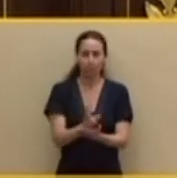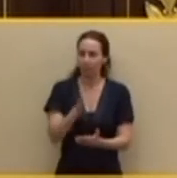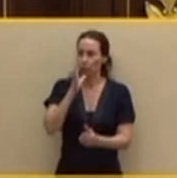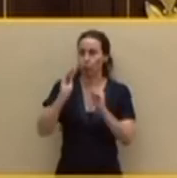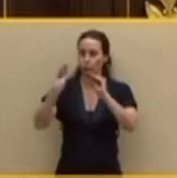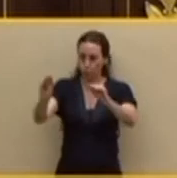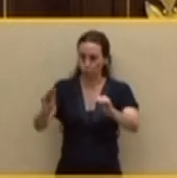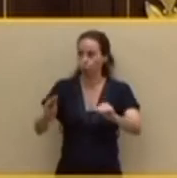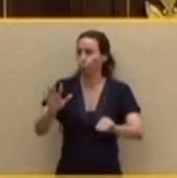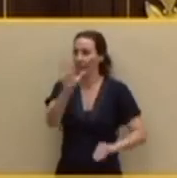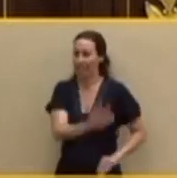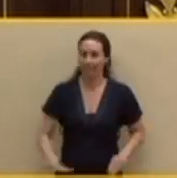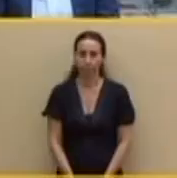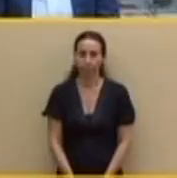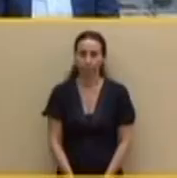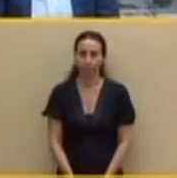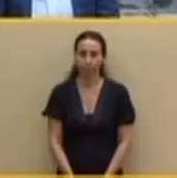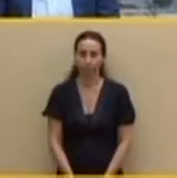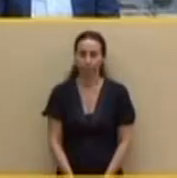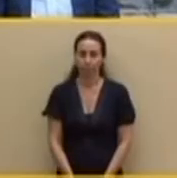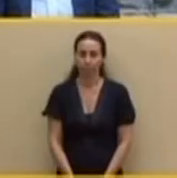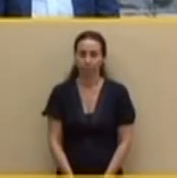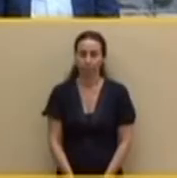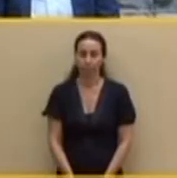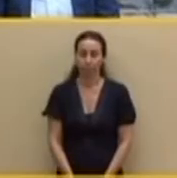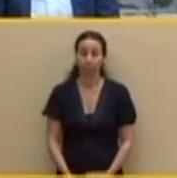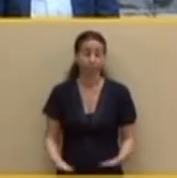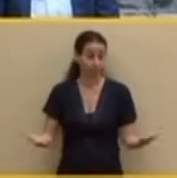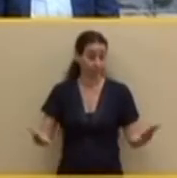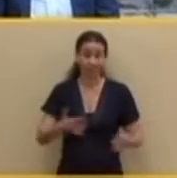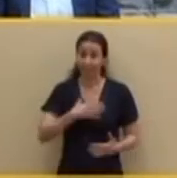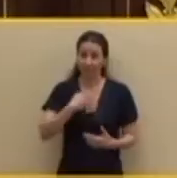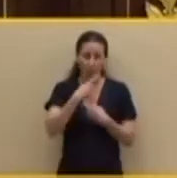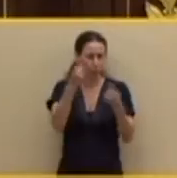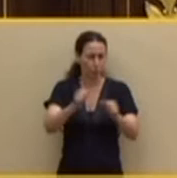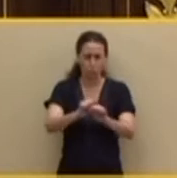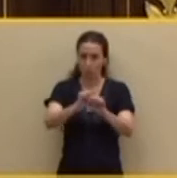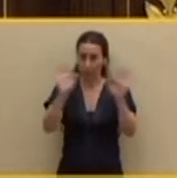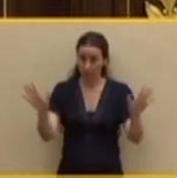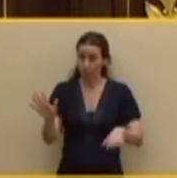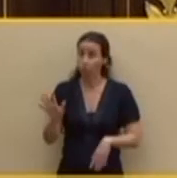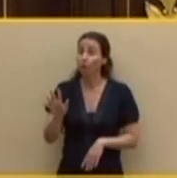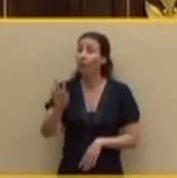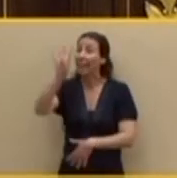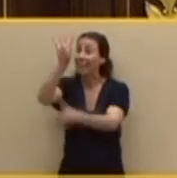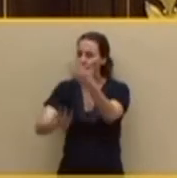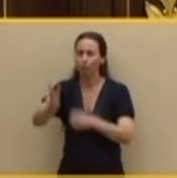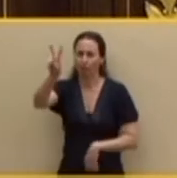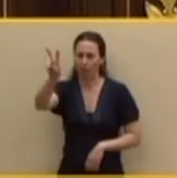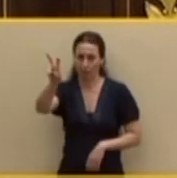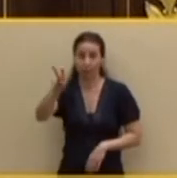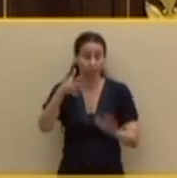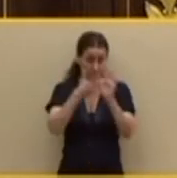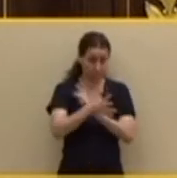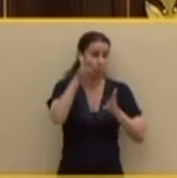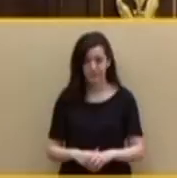la realidad plurinacional de nuestra patria y lo quiero decir muy claro lo que vale para cataluña debe valer también para el país vasco y las